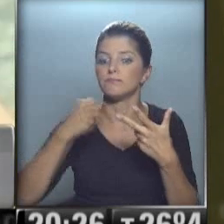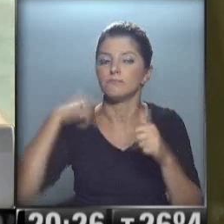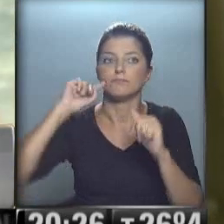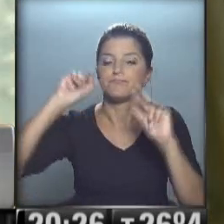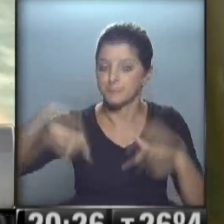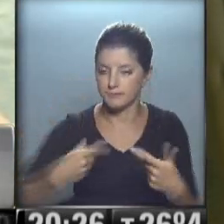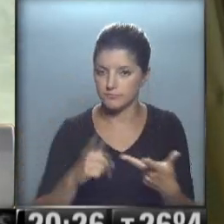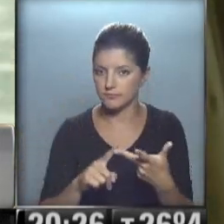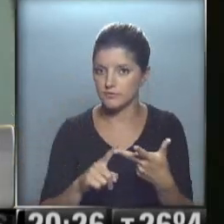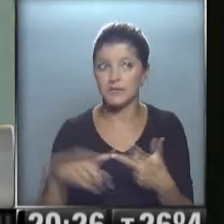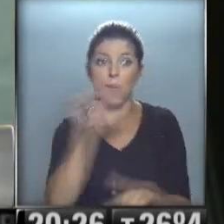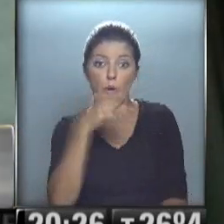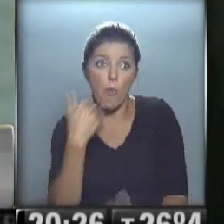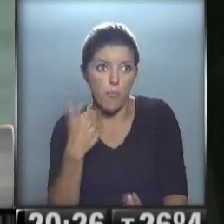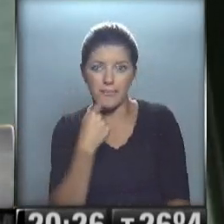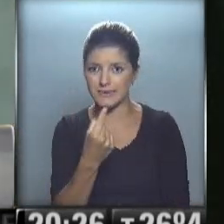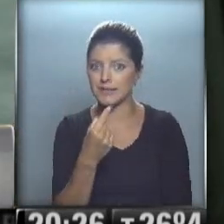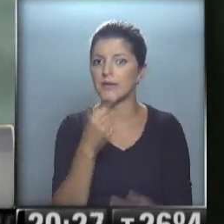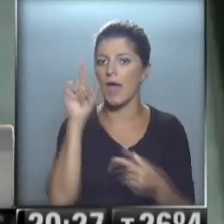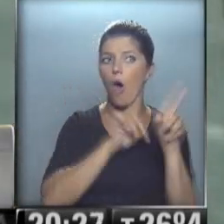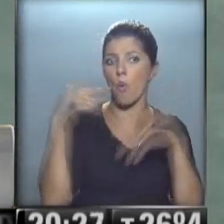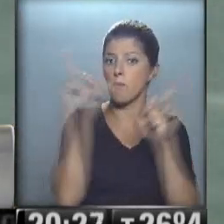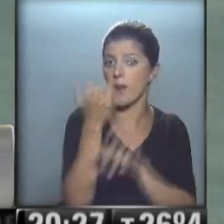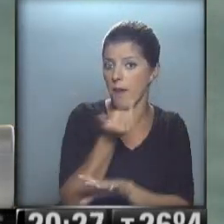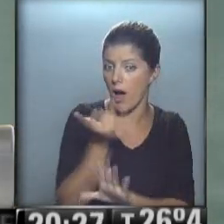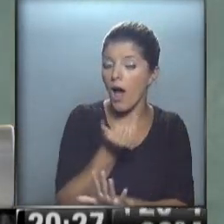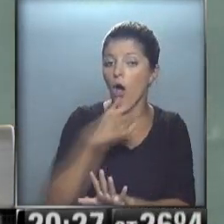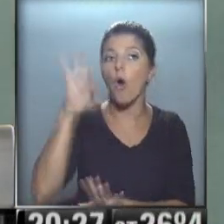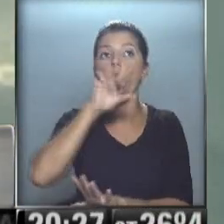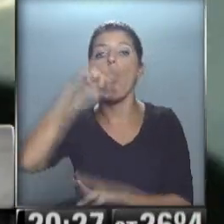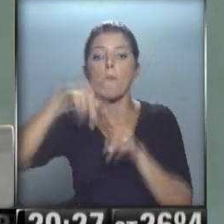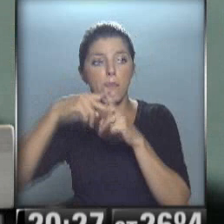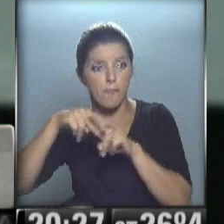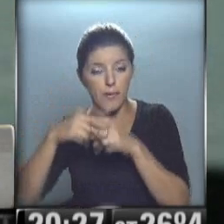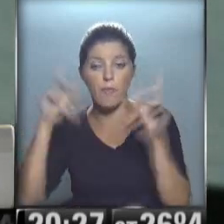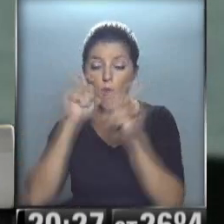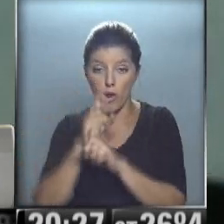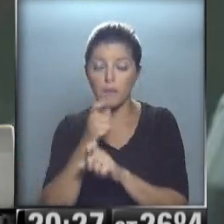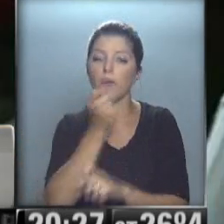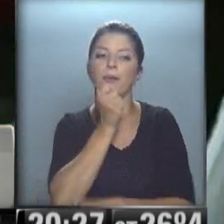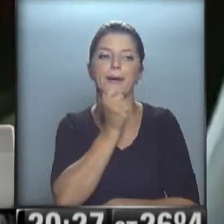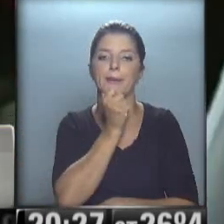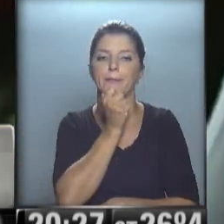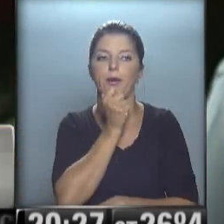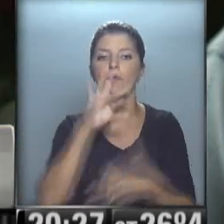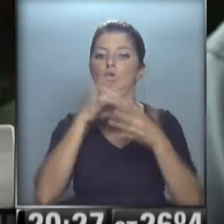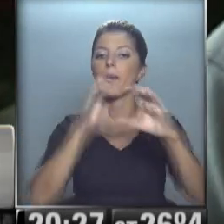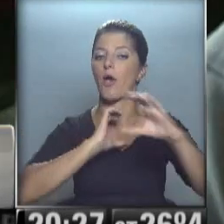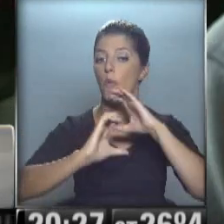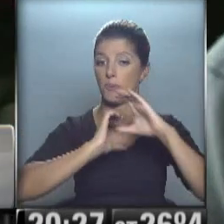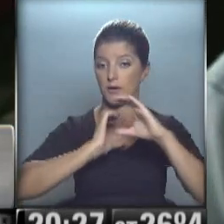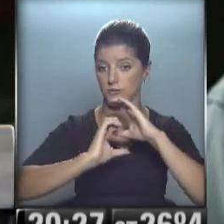podemos tampoco asegurar que haya habido un desperfecto o varios desperfectos técnicos, incluidos los sistemas de comunicación que